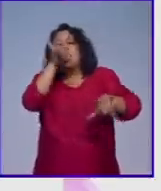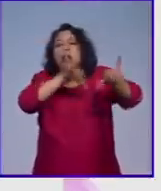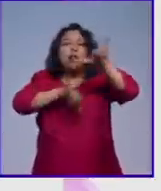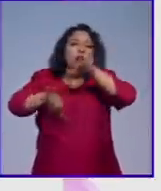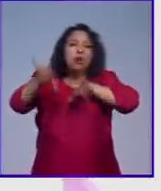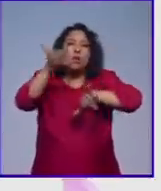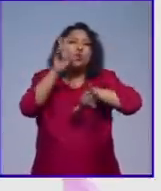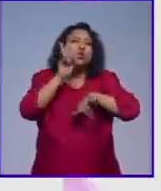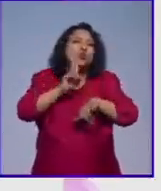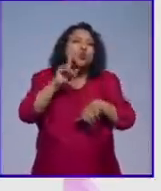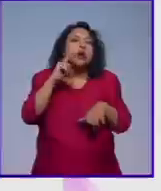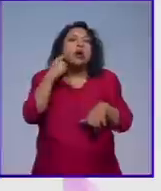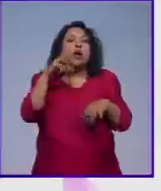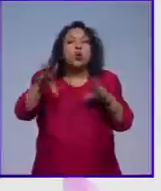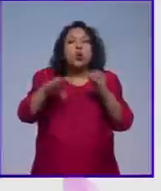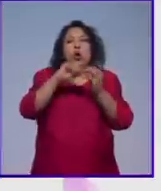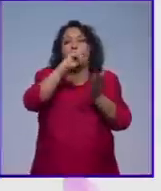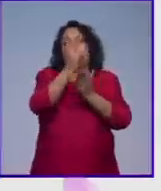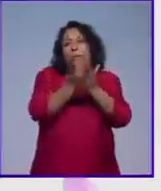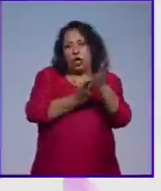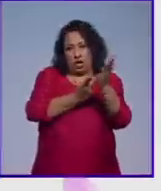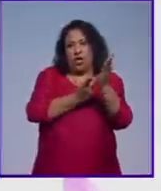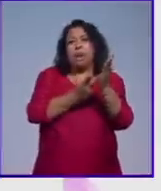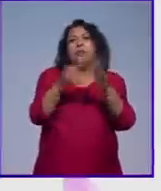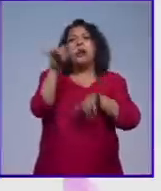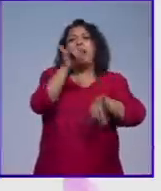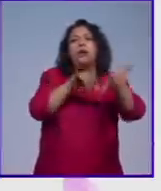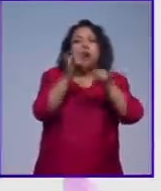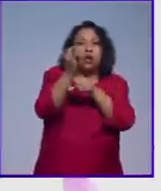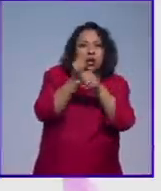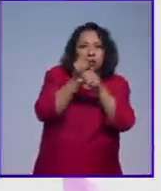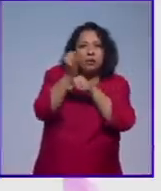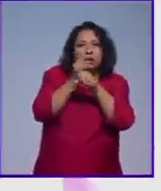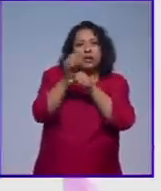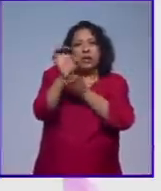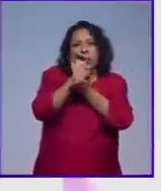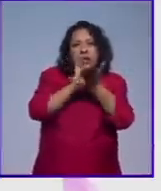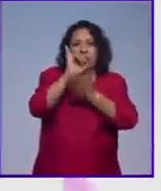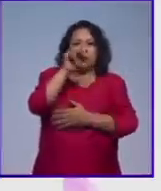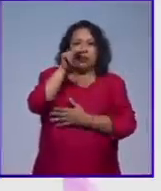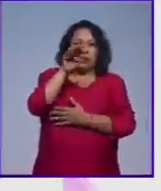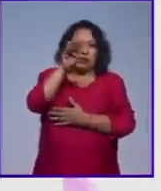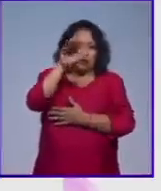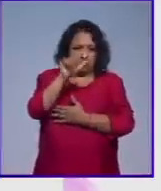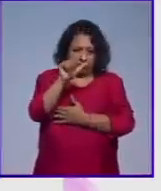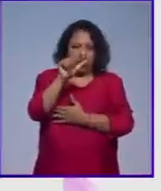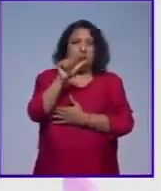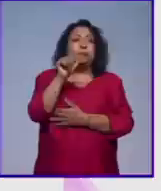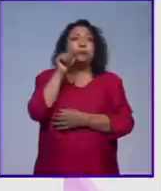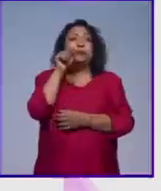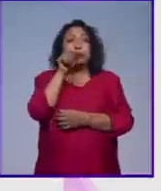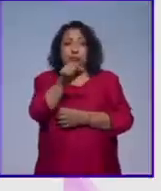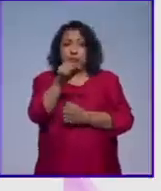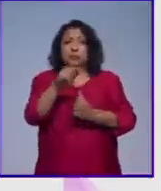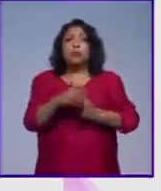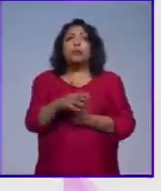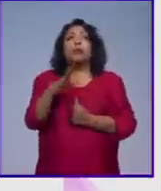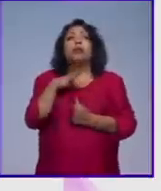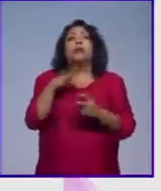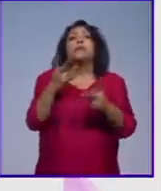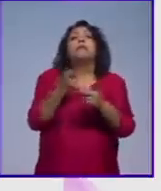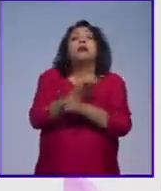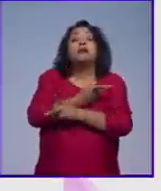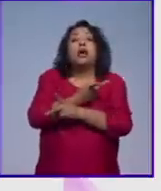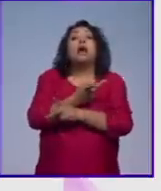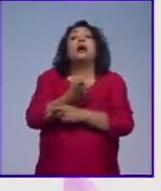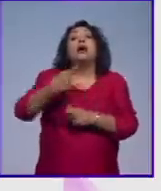laboratorio que fue parte del programa de laboratorios de investigación escénica del IMBA, en donde lo que sucedía en ese momento